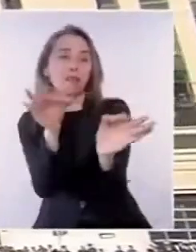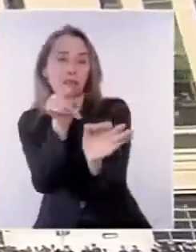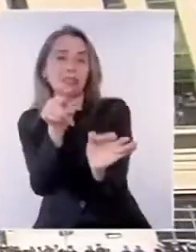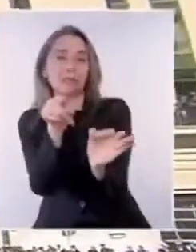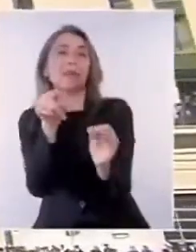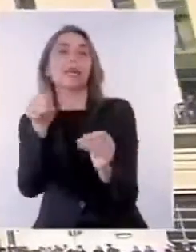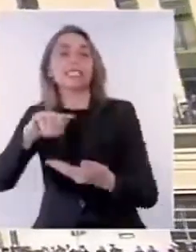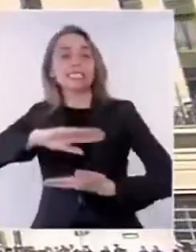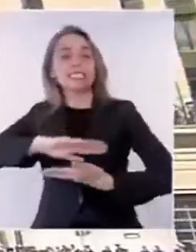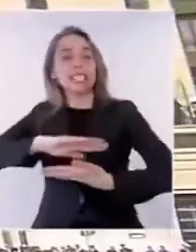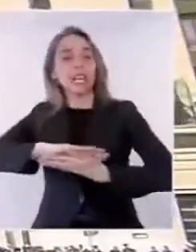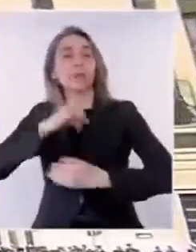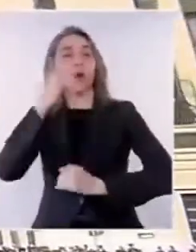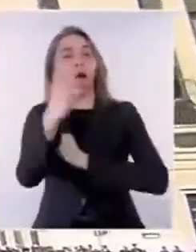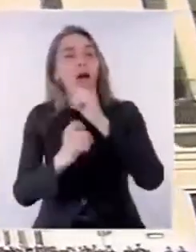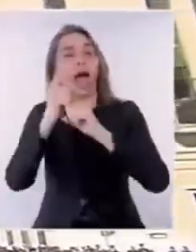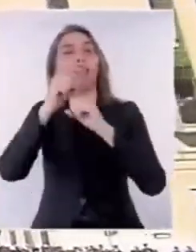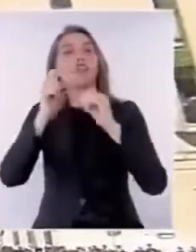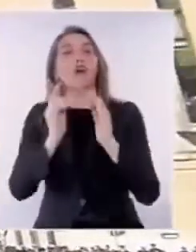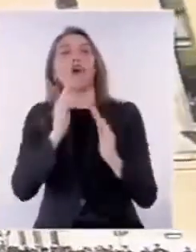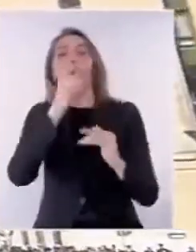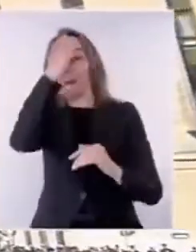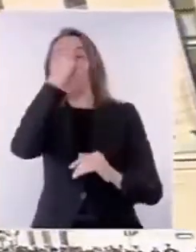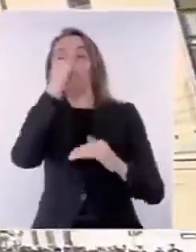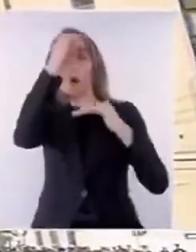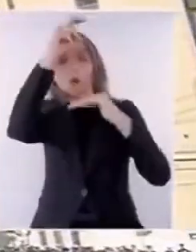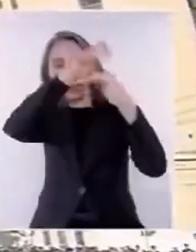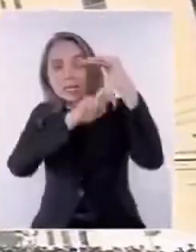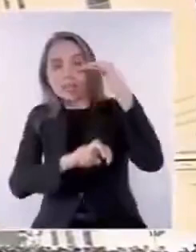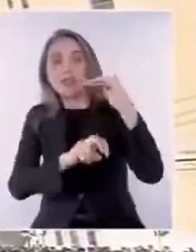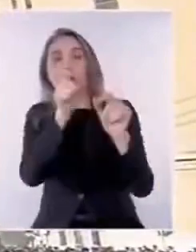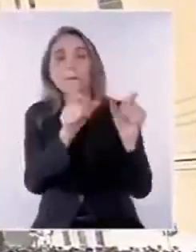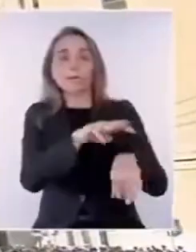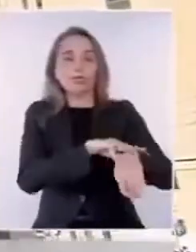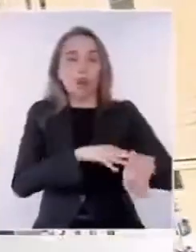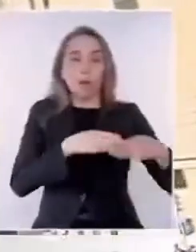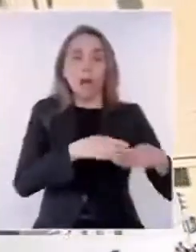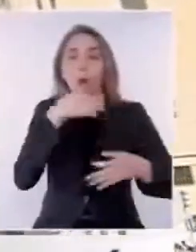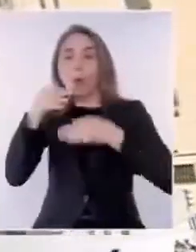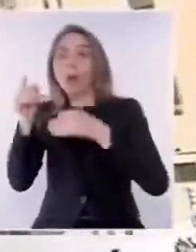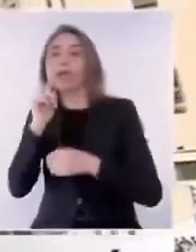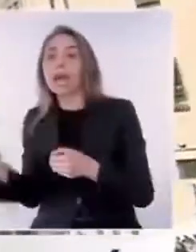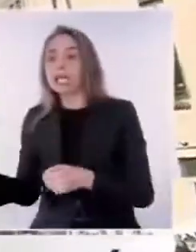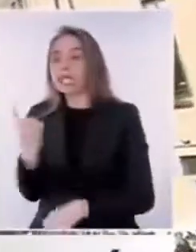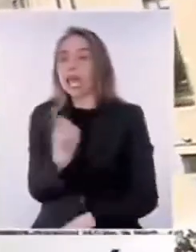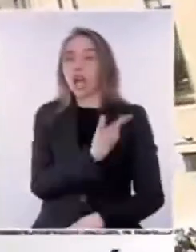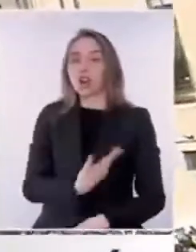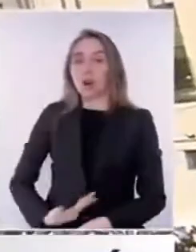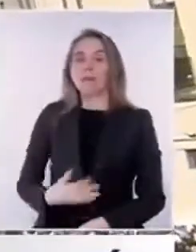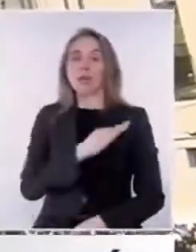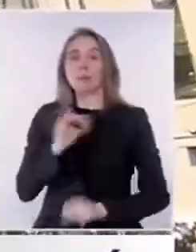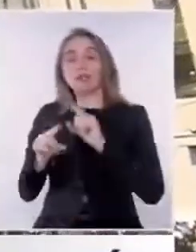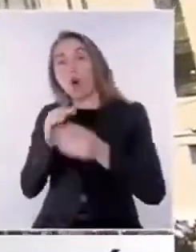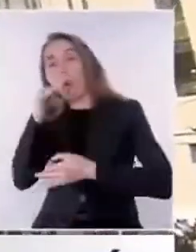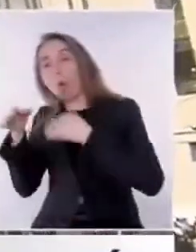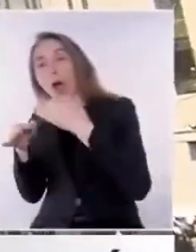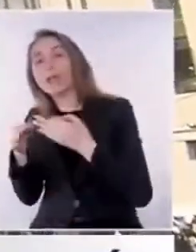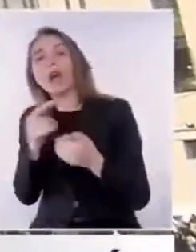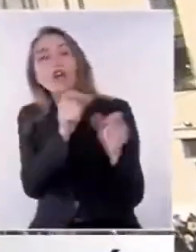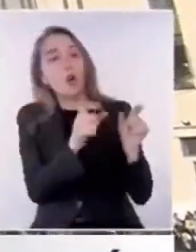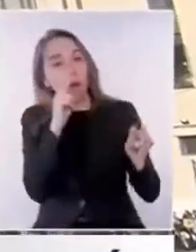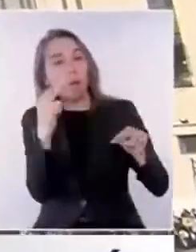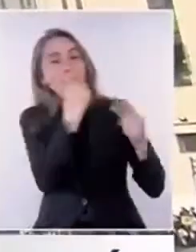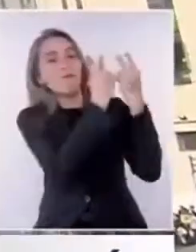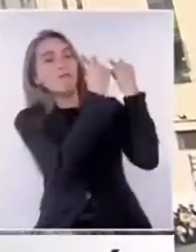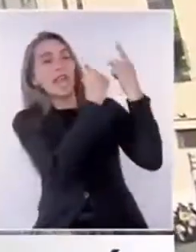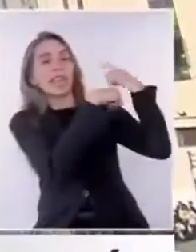esta ceremonia, donde año a año los marinos se esfuerzan por contarles a los gobernantes, también a los ministros de defensa, cuál es la visión que ellos tienen de